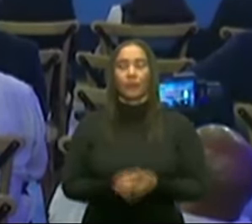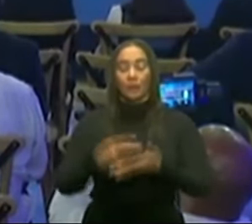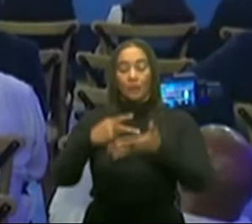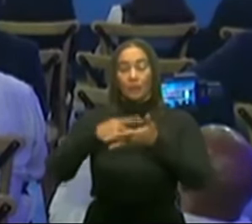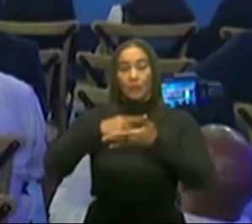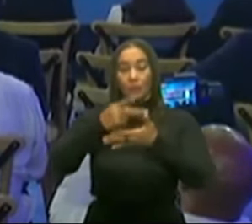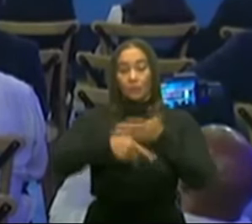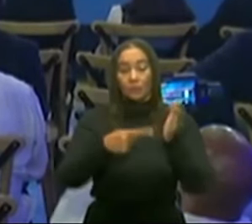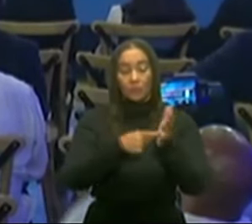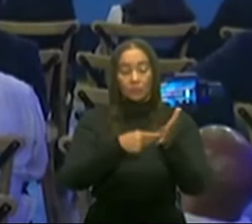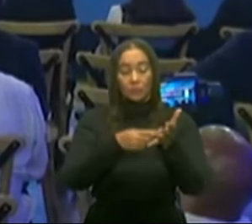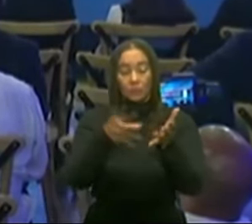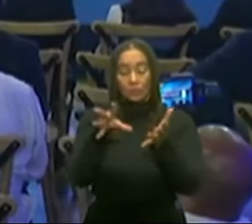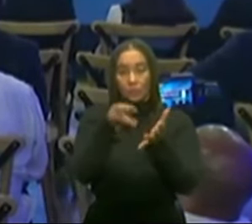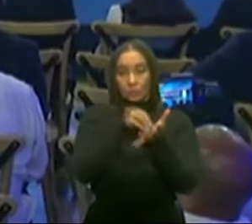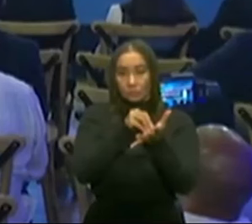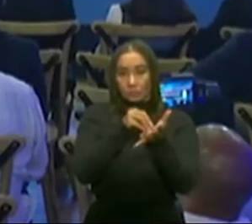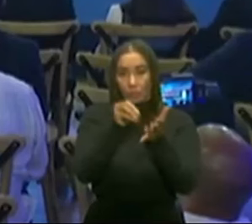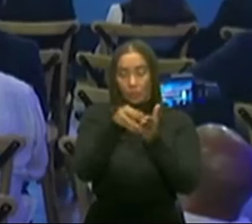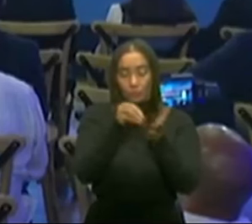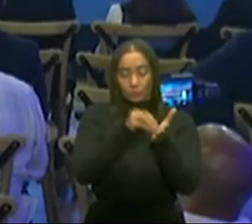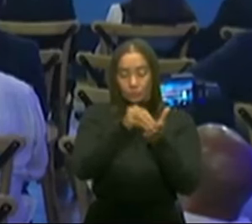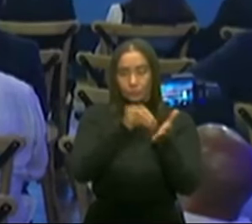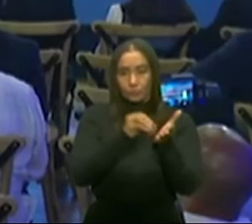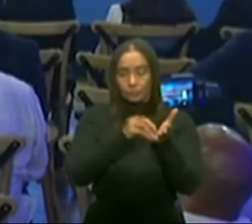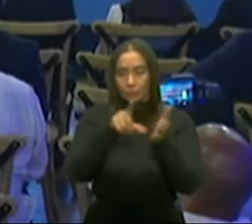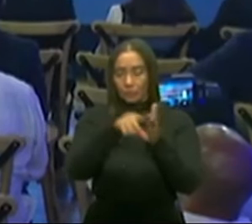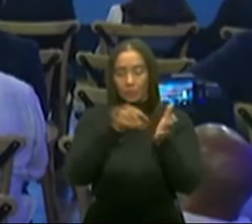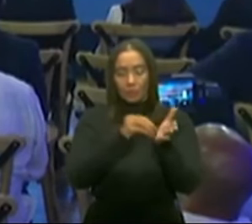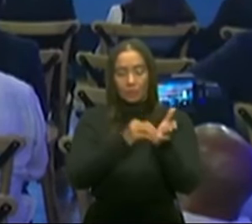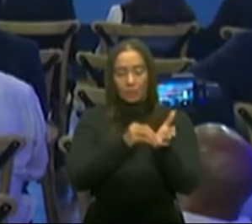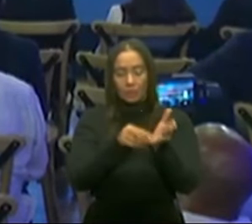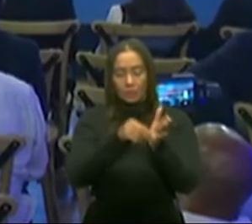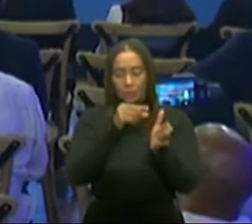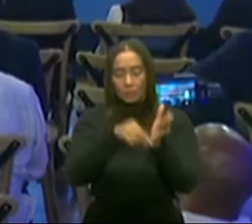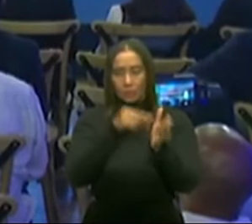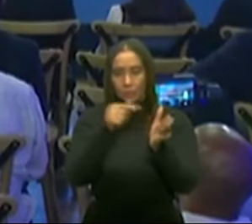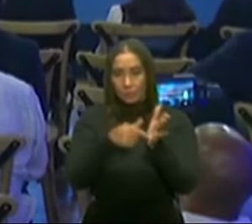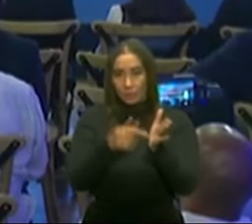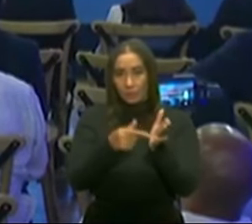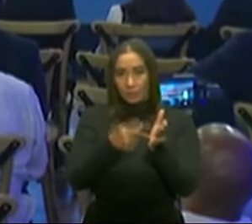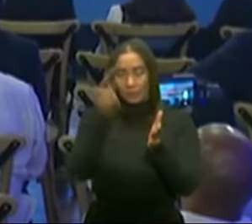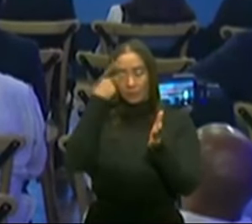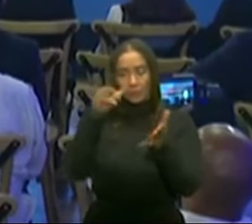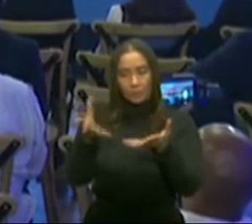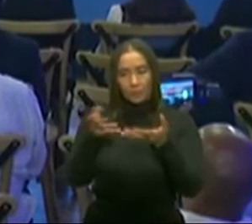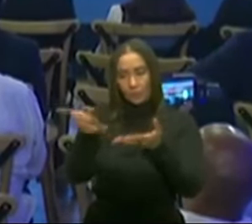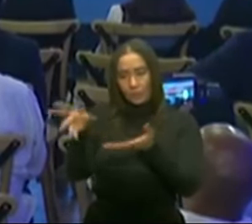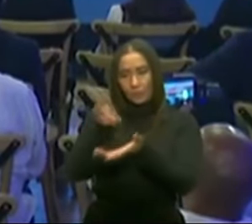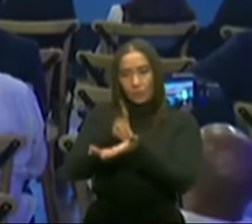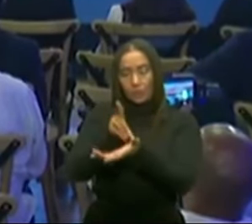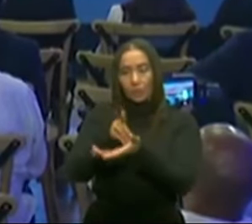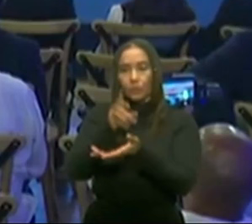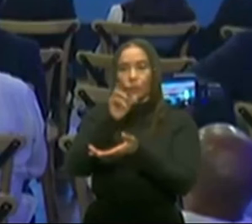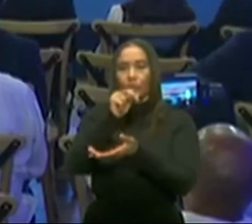anteproyecto de ley tiene unos elementos centrales que están aquí, pero yo quiero que sea el doctor